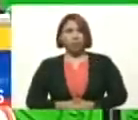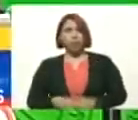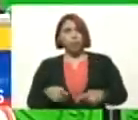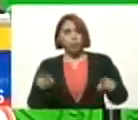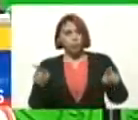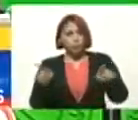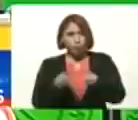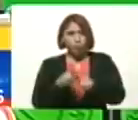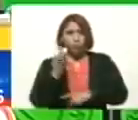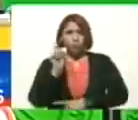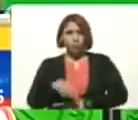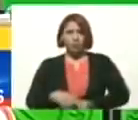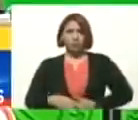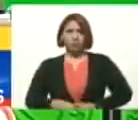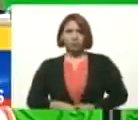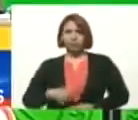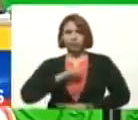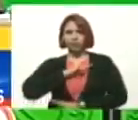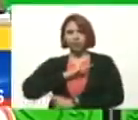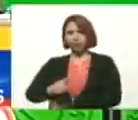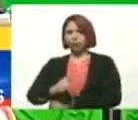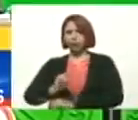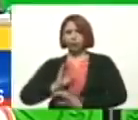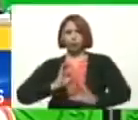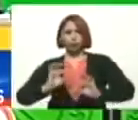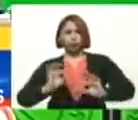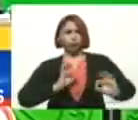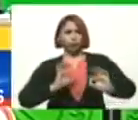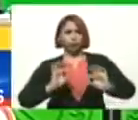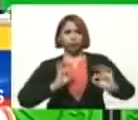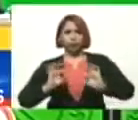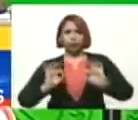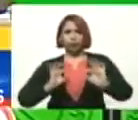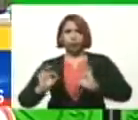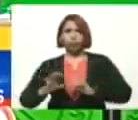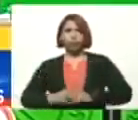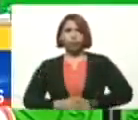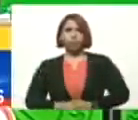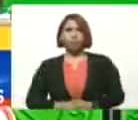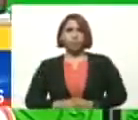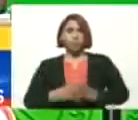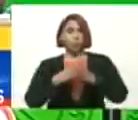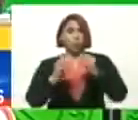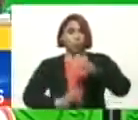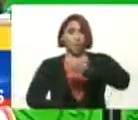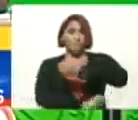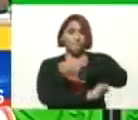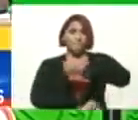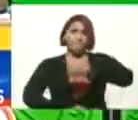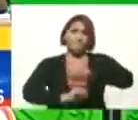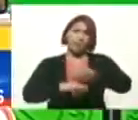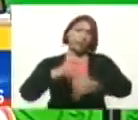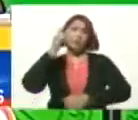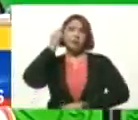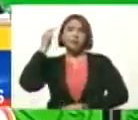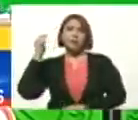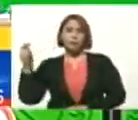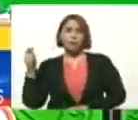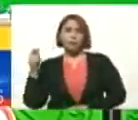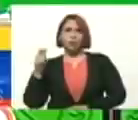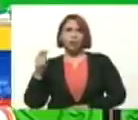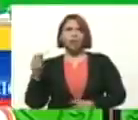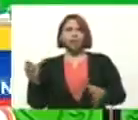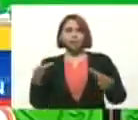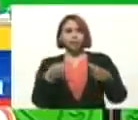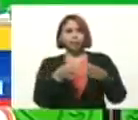Igualmente, he dado la orden de preparar todas las bases teóricas, doctrinarias y